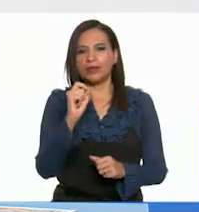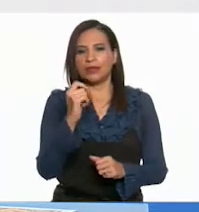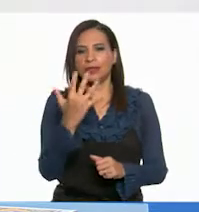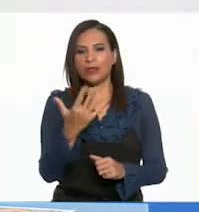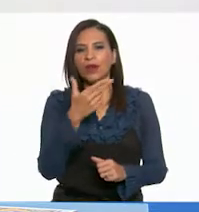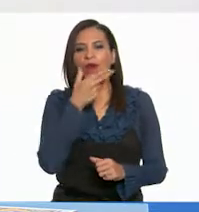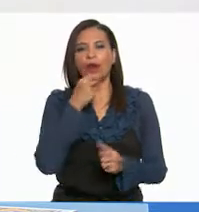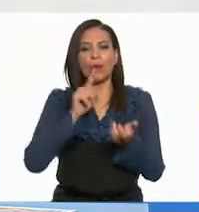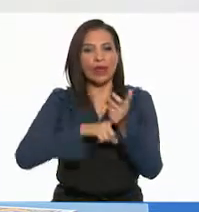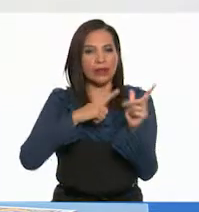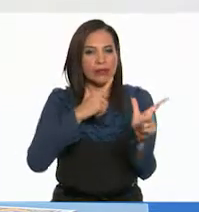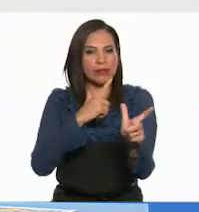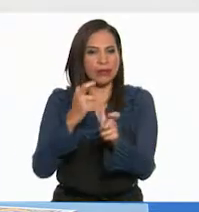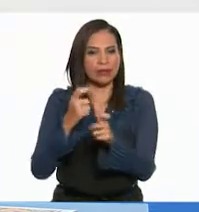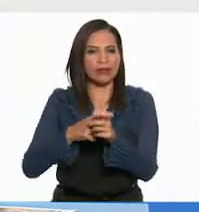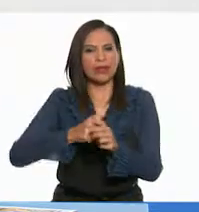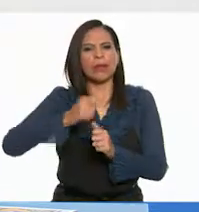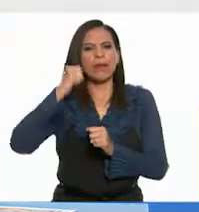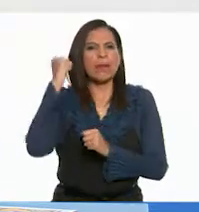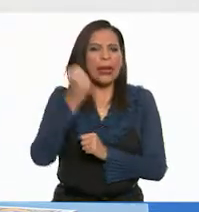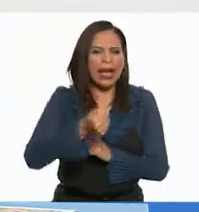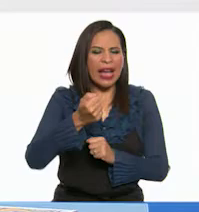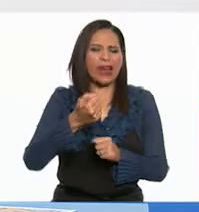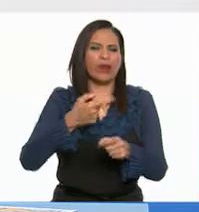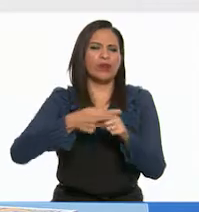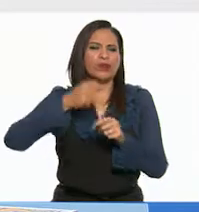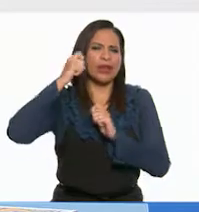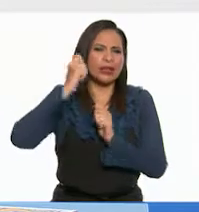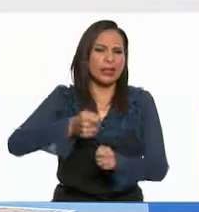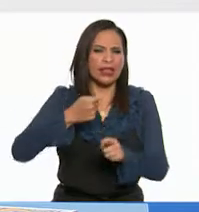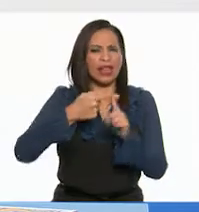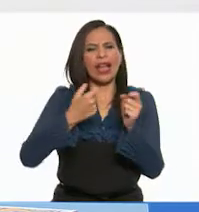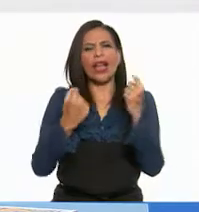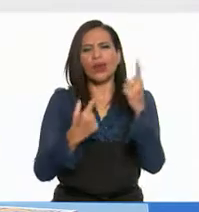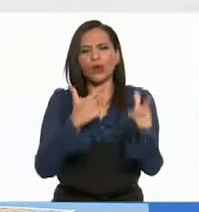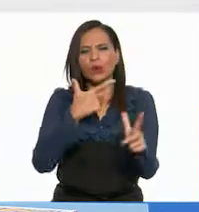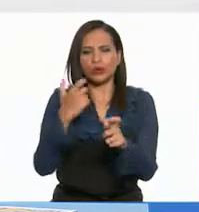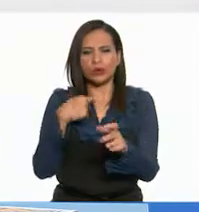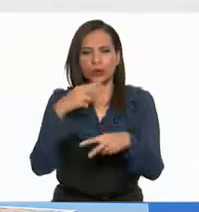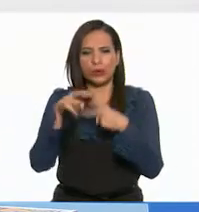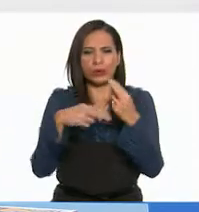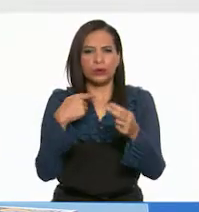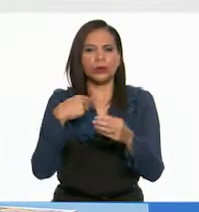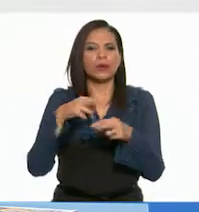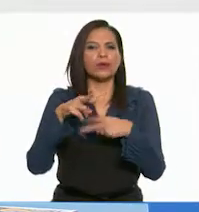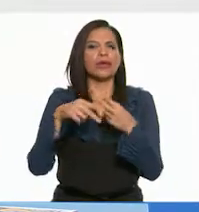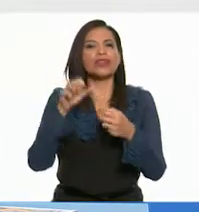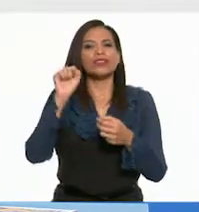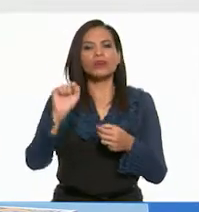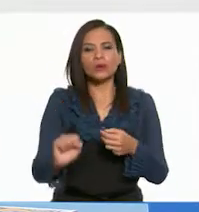hombres armados, con palos, machetes y algunos fusiles, salí hacia el sur.